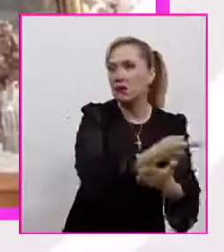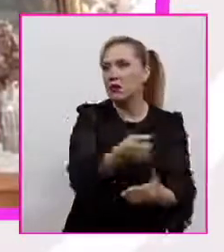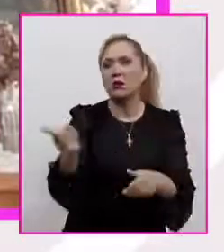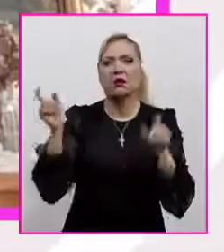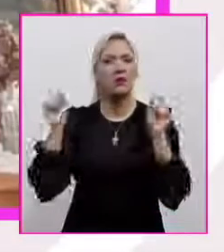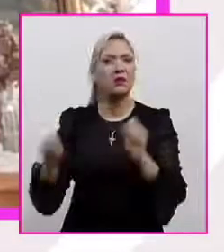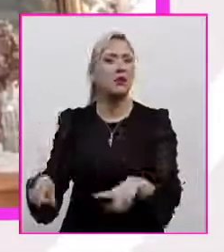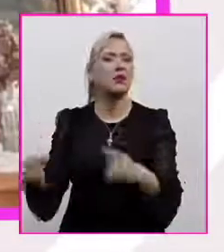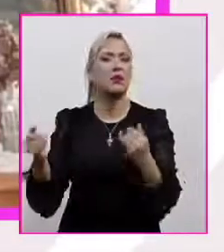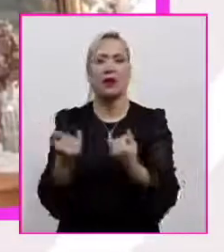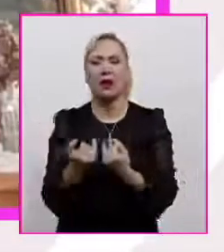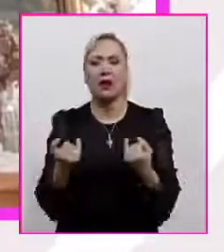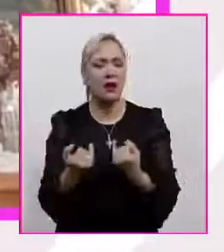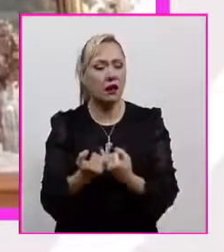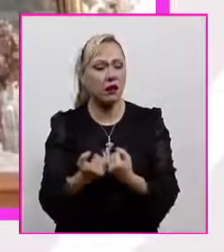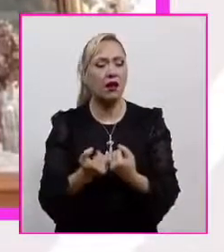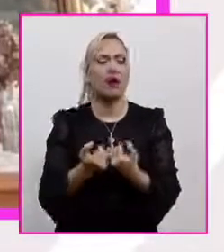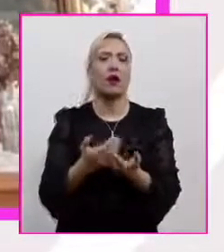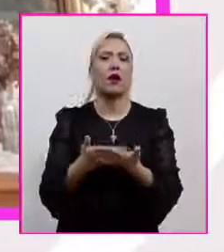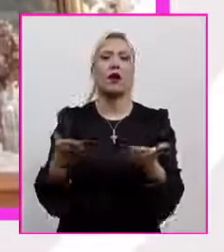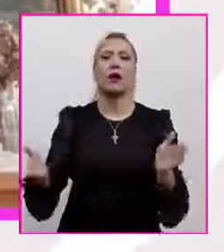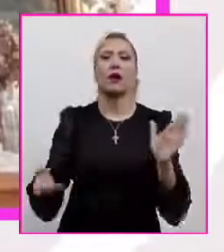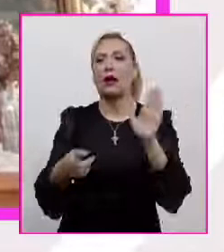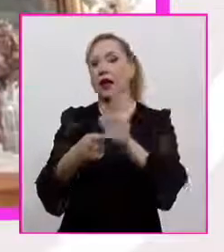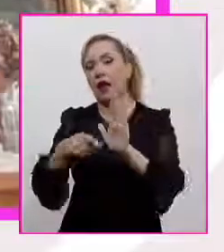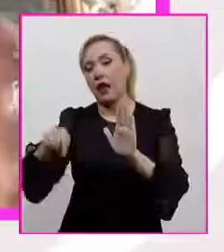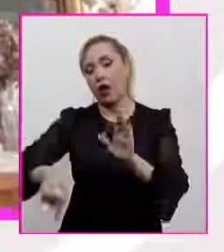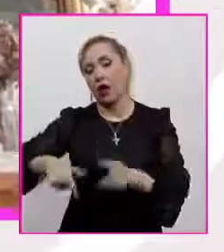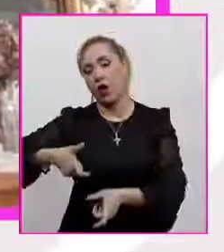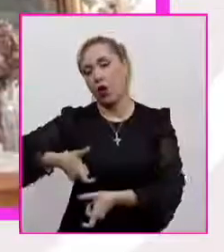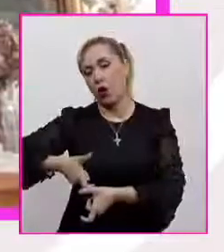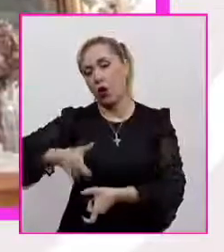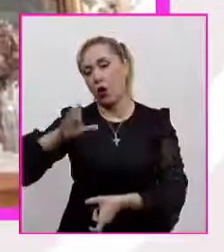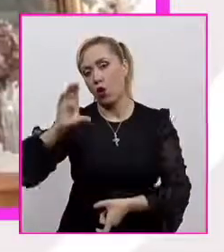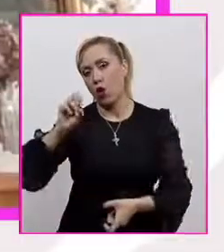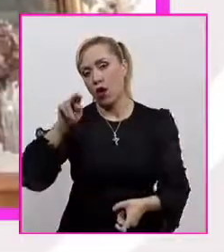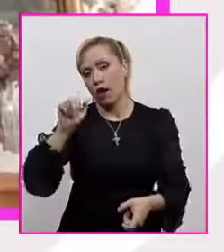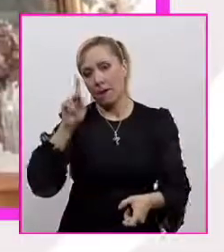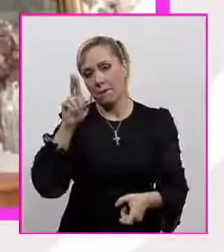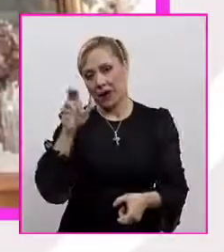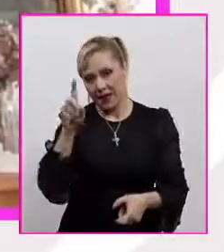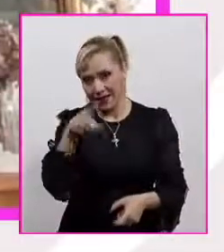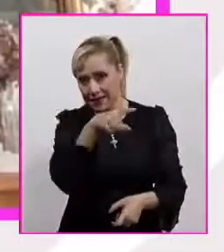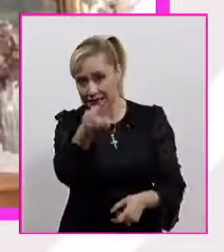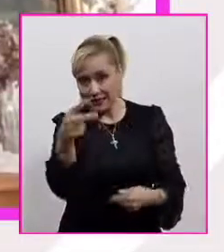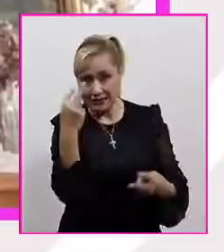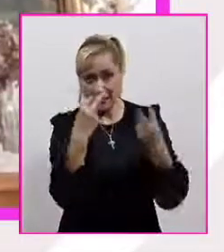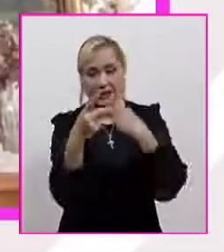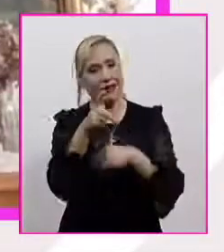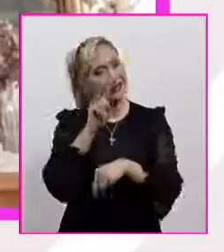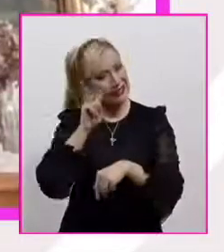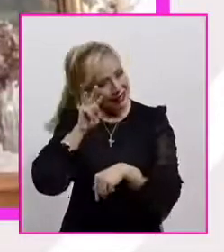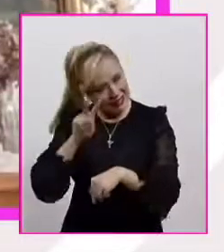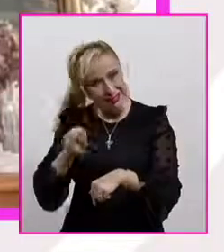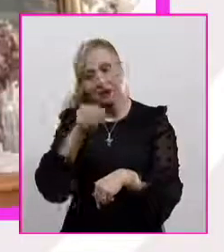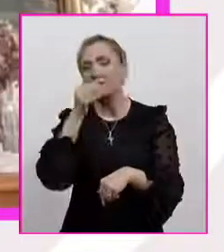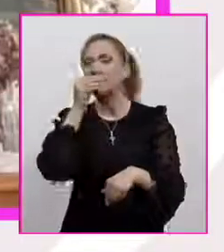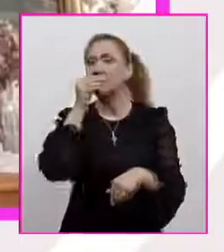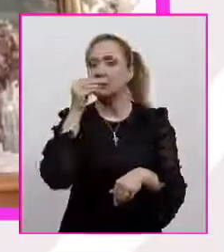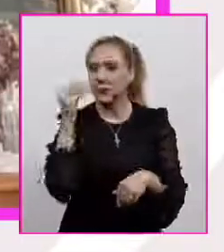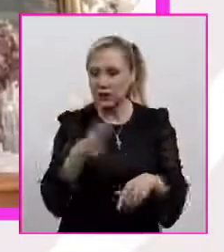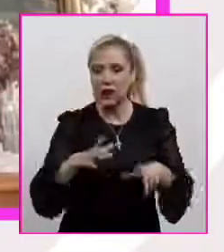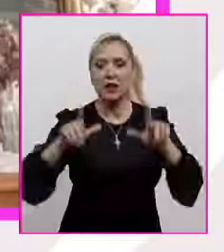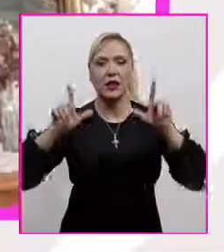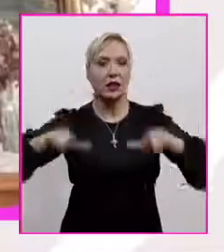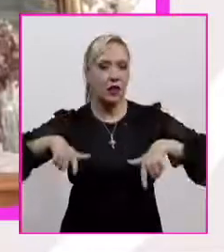mismo. Salió este documento por parte de CONAPRED, que yo también invito a las personas que nos están viendo ahora a